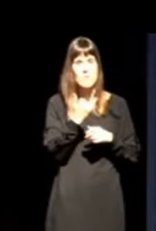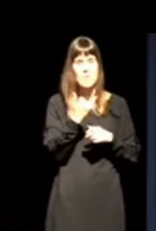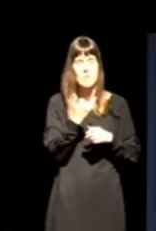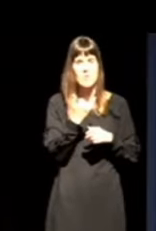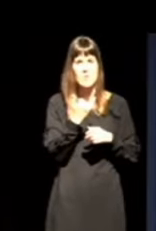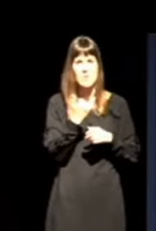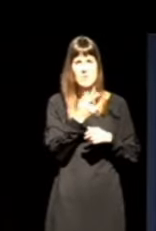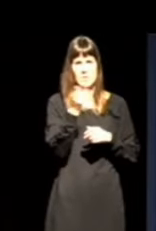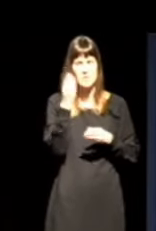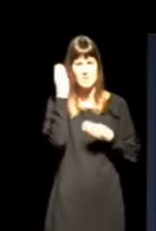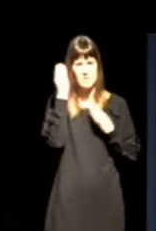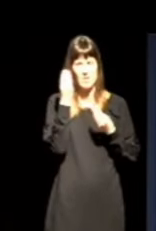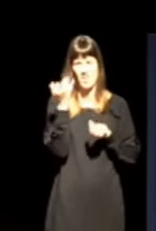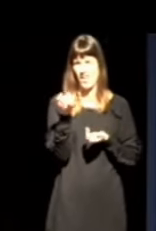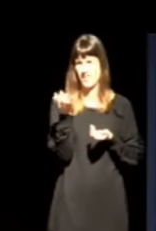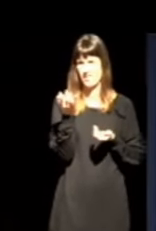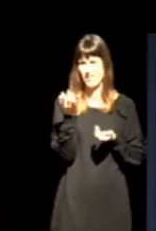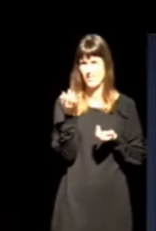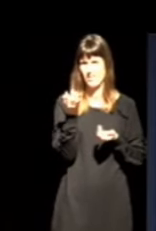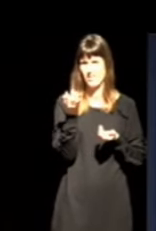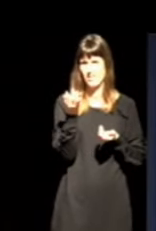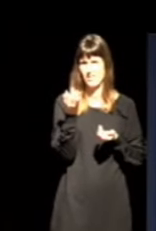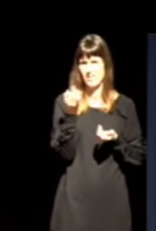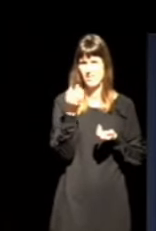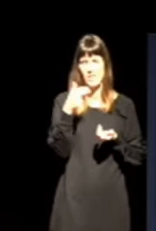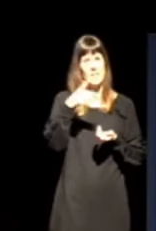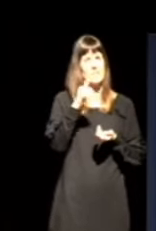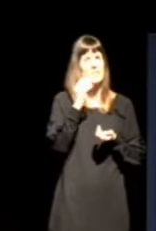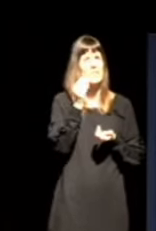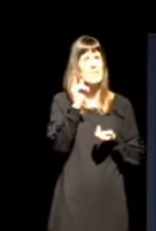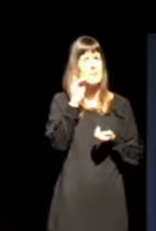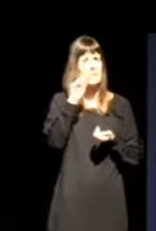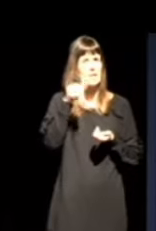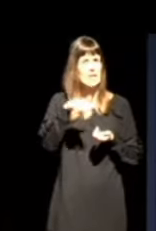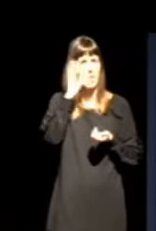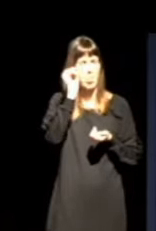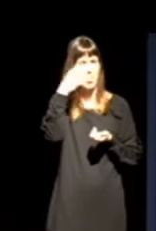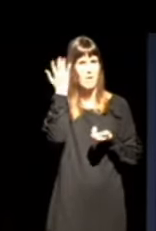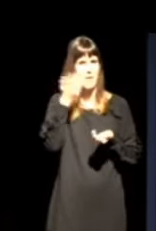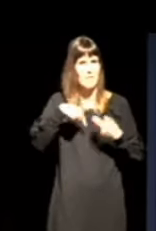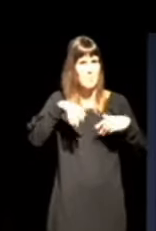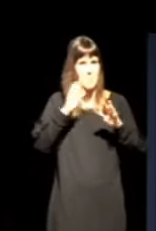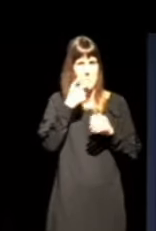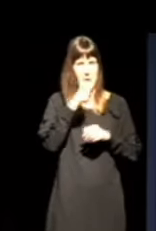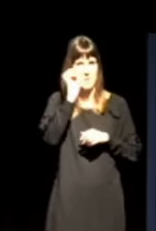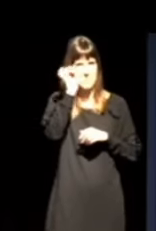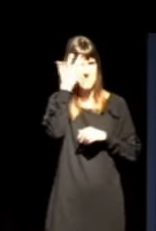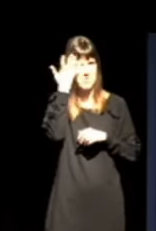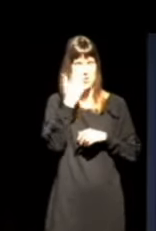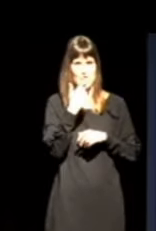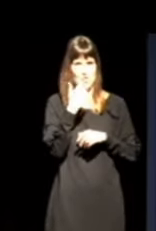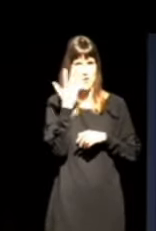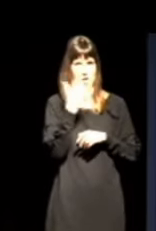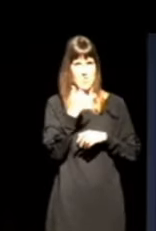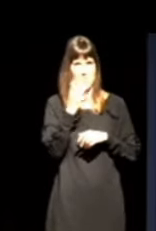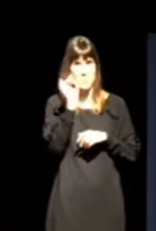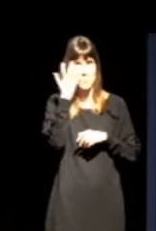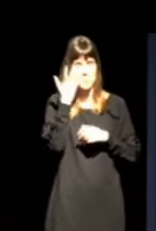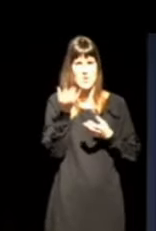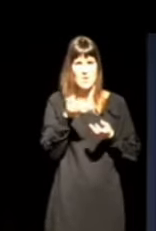¿qué dirías? Pues no tengo ni idea lo que es un chiquilín, ¿claro? Porque eso me lo acabo de inventar, no existe. Si en